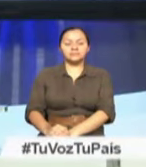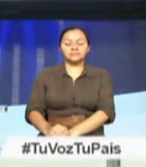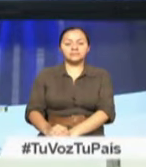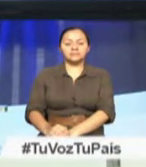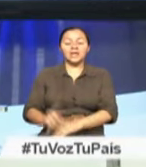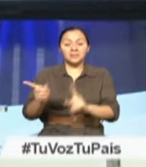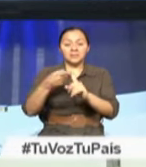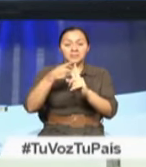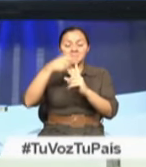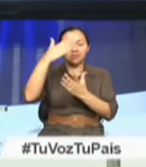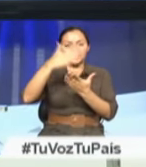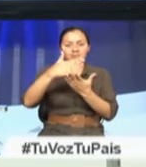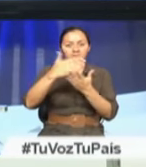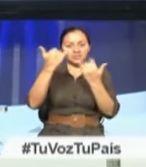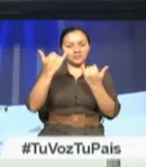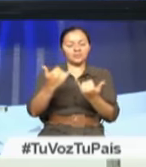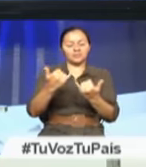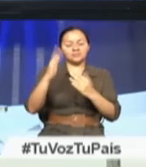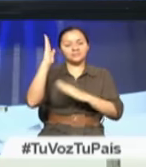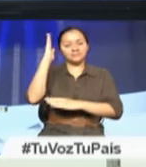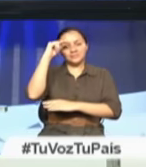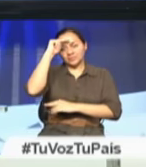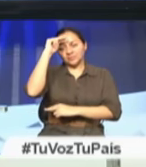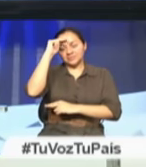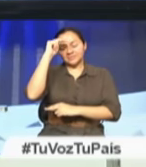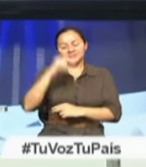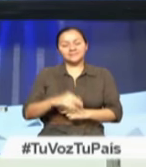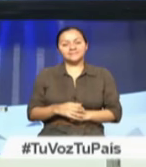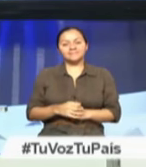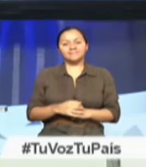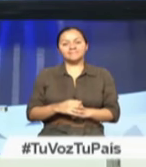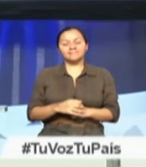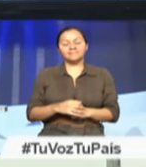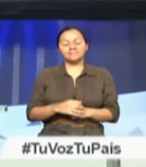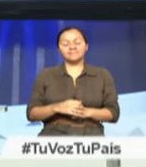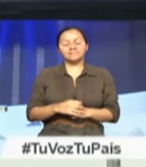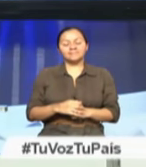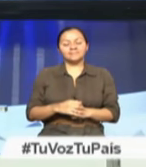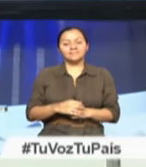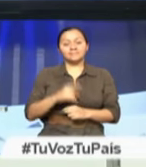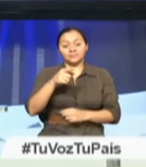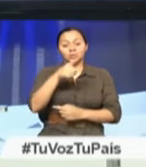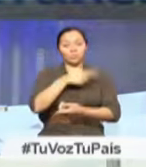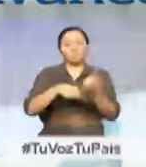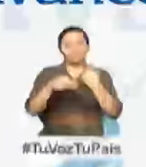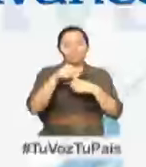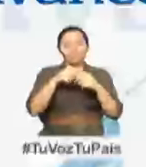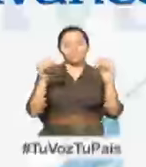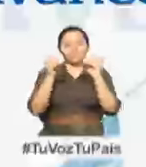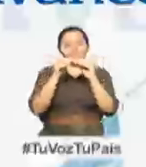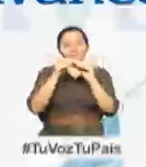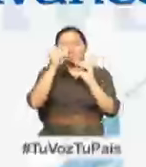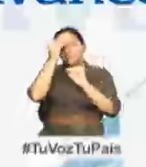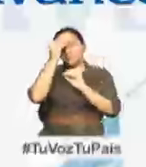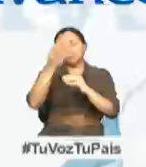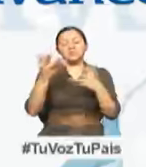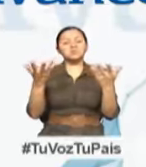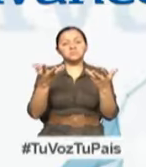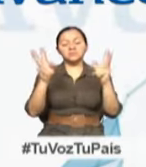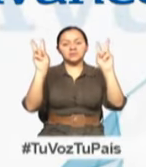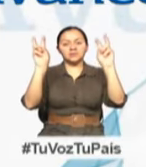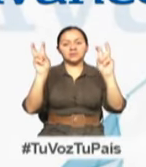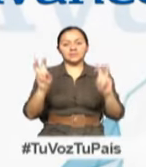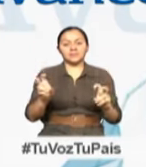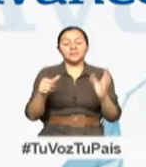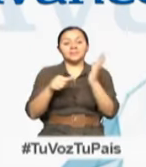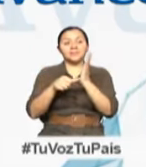Hacemos nuestra primera pausa en la emisión central de Noticiero Ciudadano, pero cuando regresemos les contaremos que